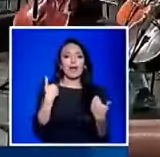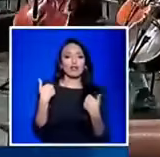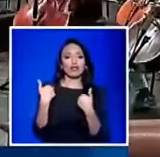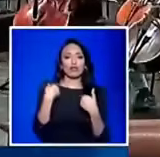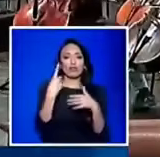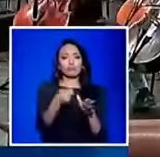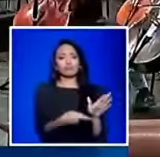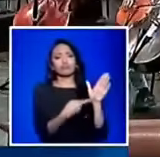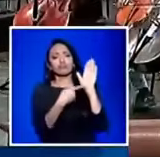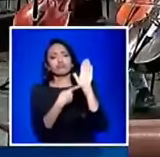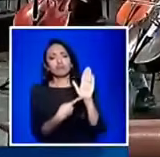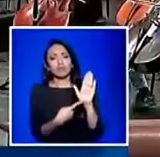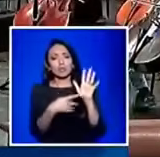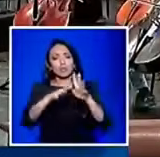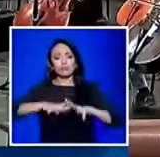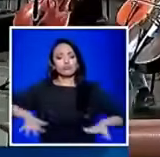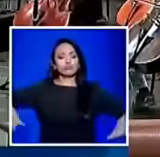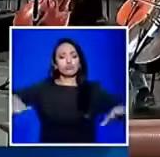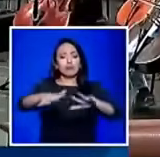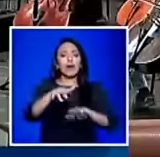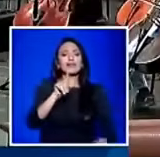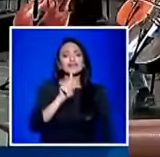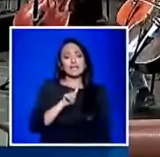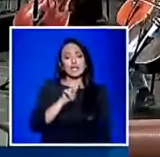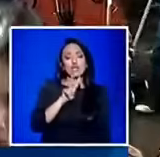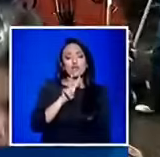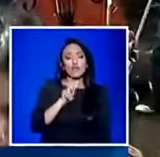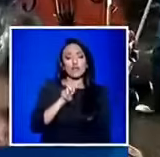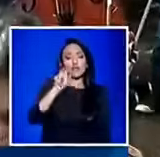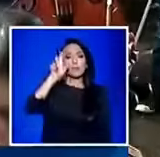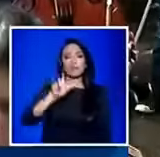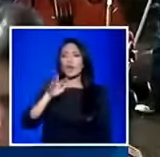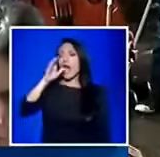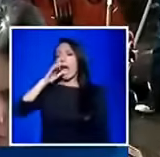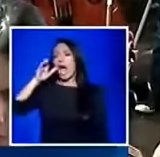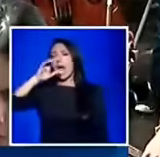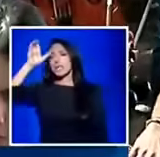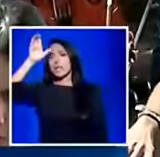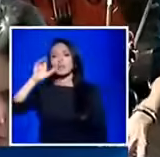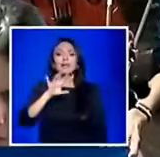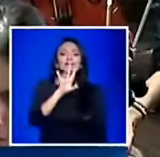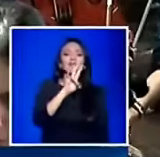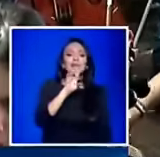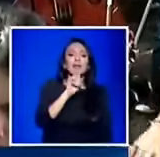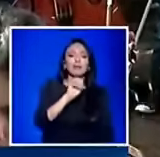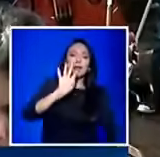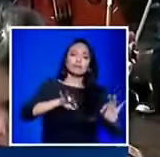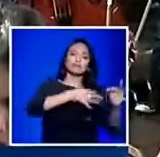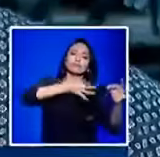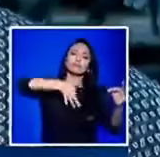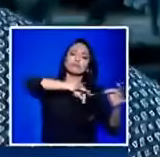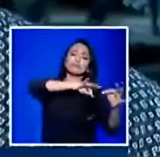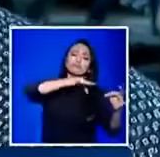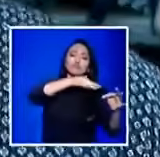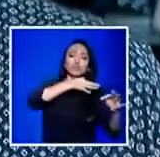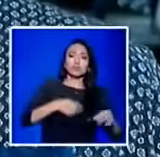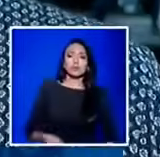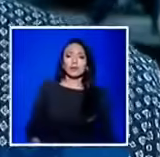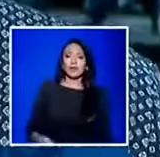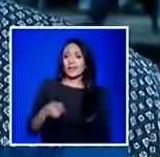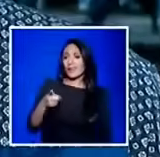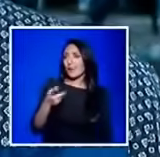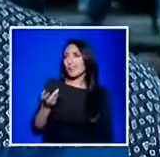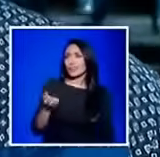y pondrá sobre el escenario a 120 cantantes y 70 músicos. Básicamente, para muchos musicólogos es como una